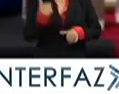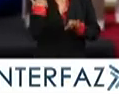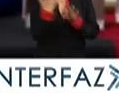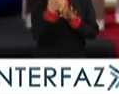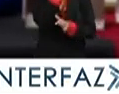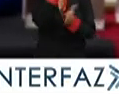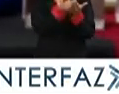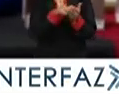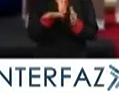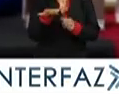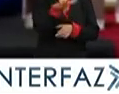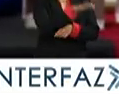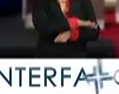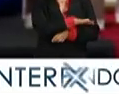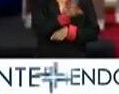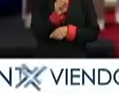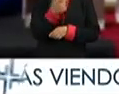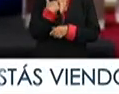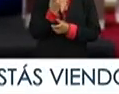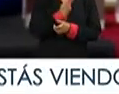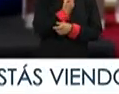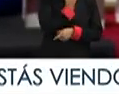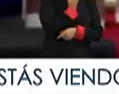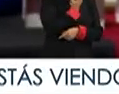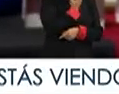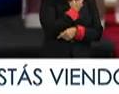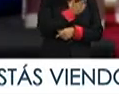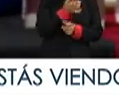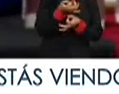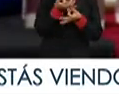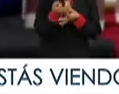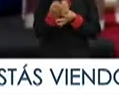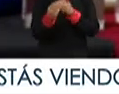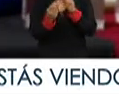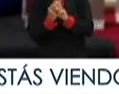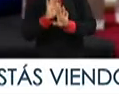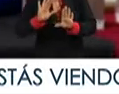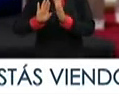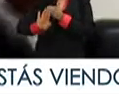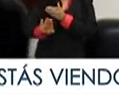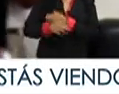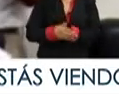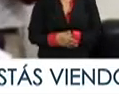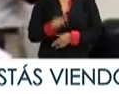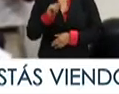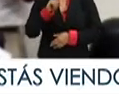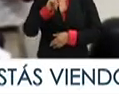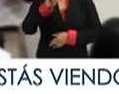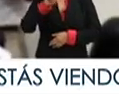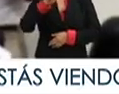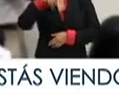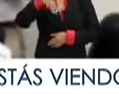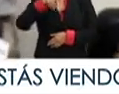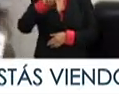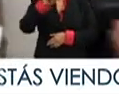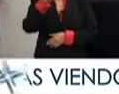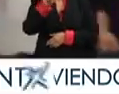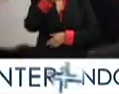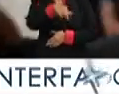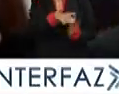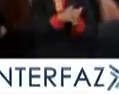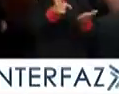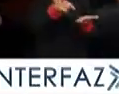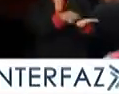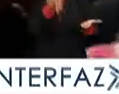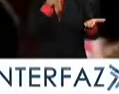estos lugares, sin aislarse al movimiento nacional y mundial que existe. Alberto Lomnitz dijo que este libro es